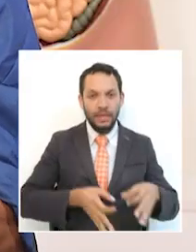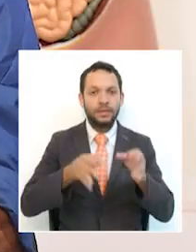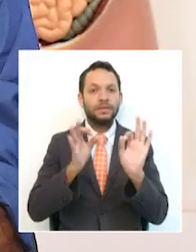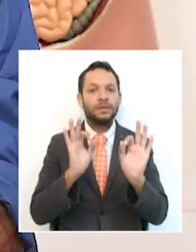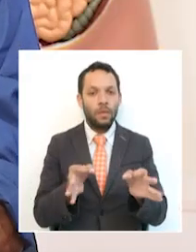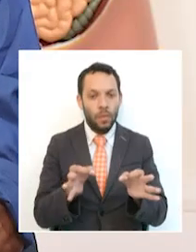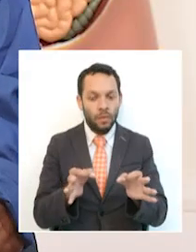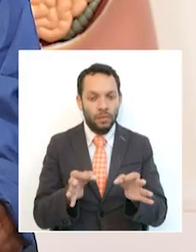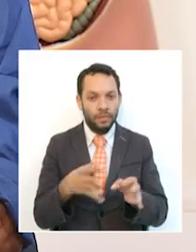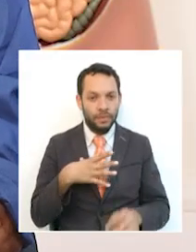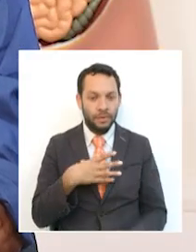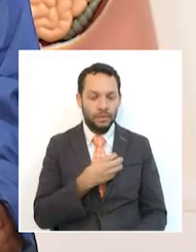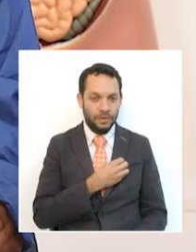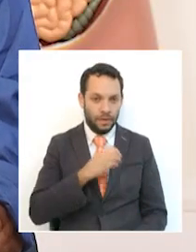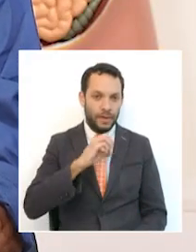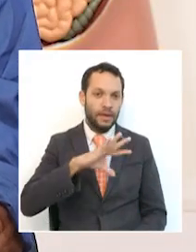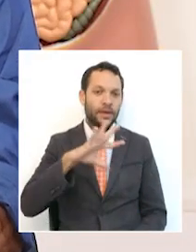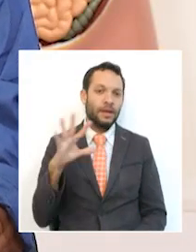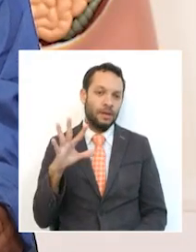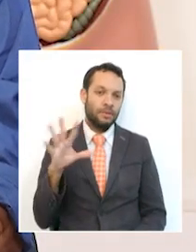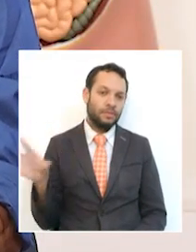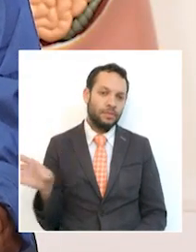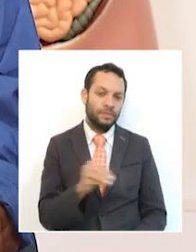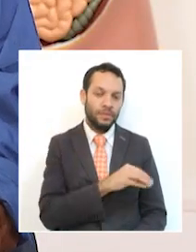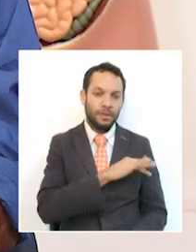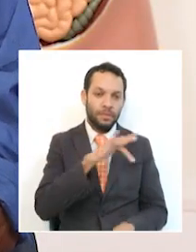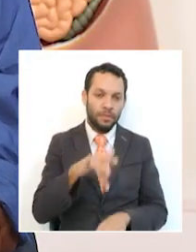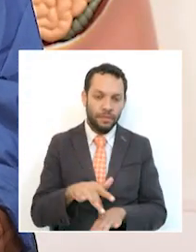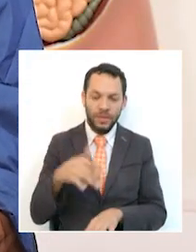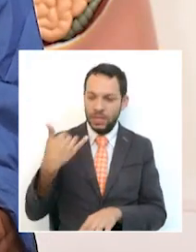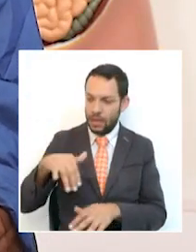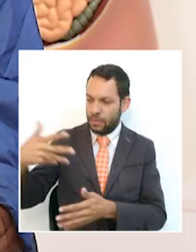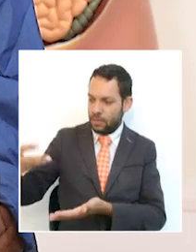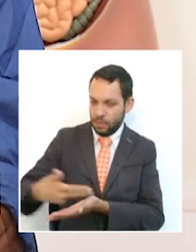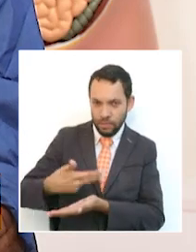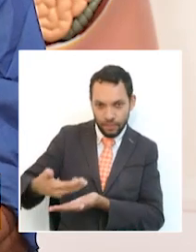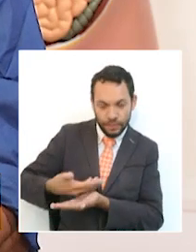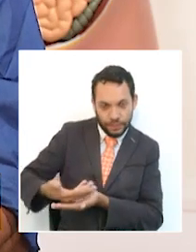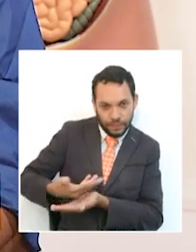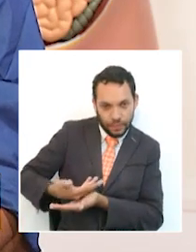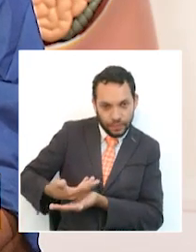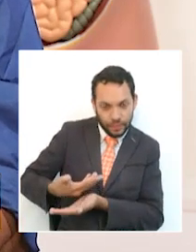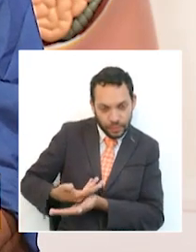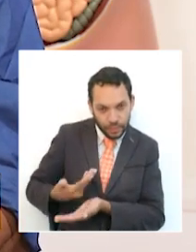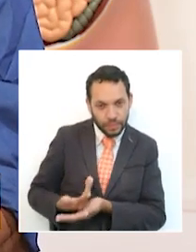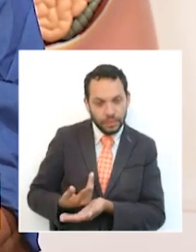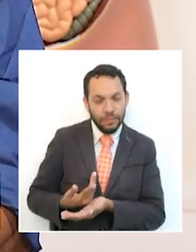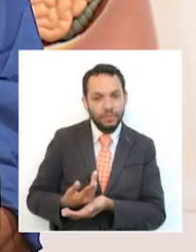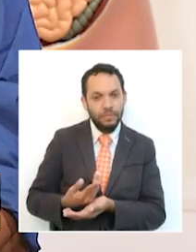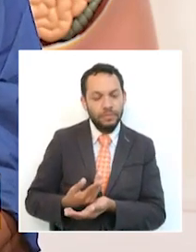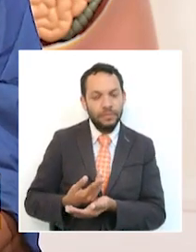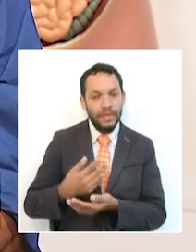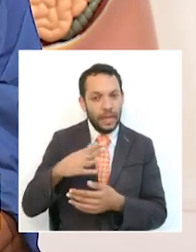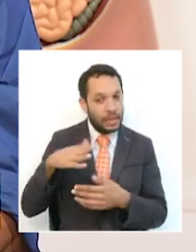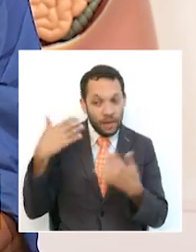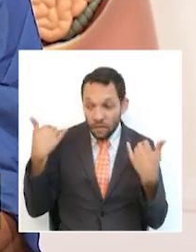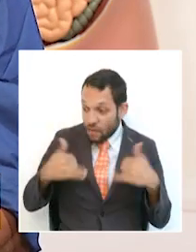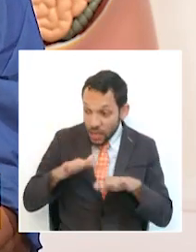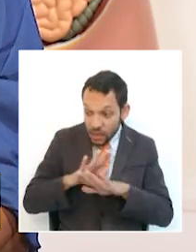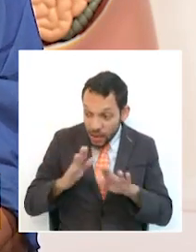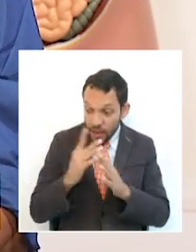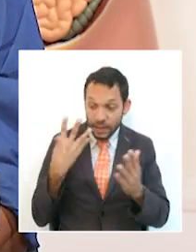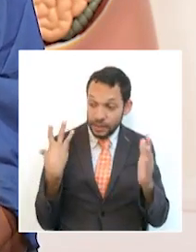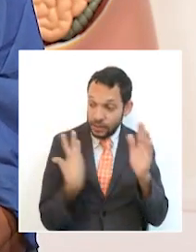nada pero que la gran mayoría vienen recomendadas eso es lo más lindo no y ver cómo se despiden las lágrimas los